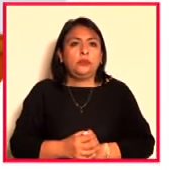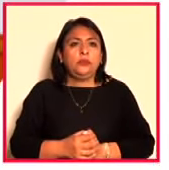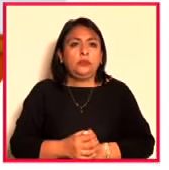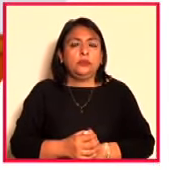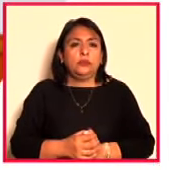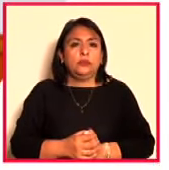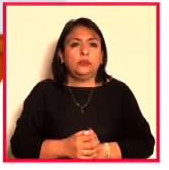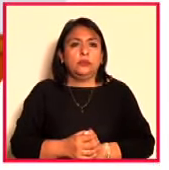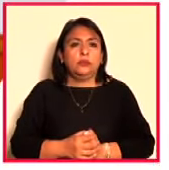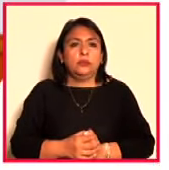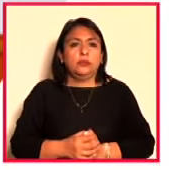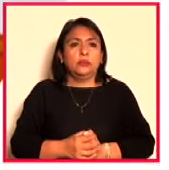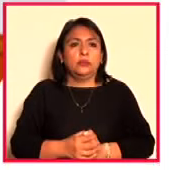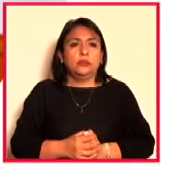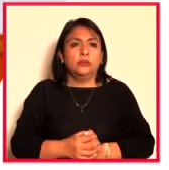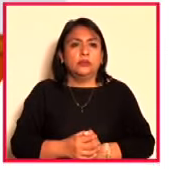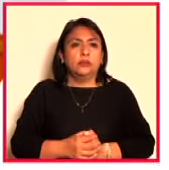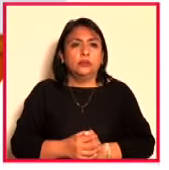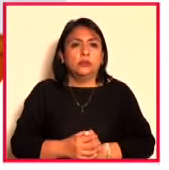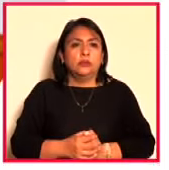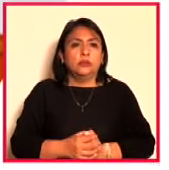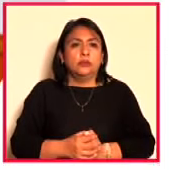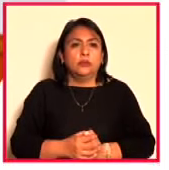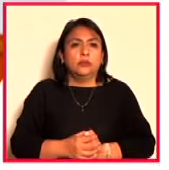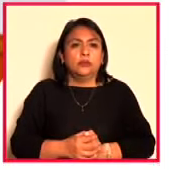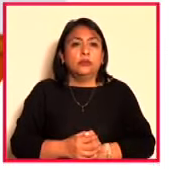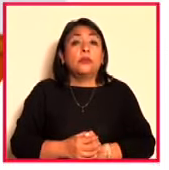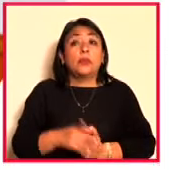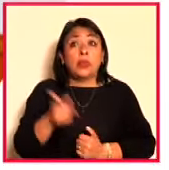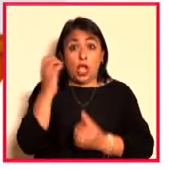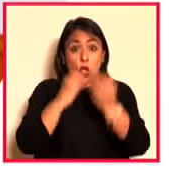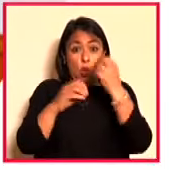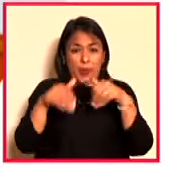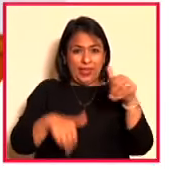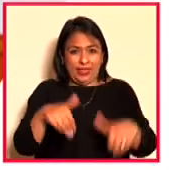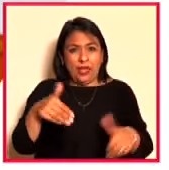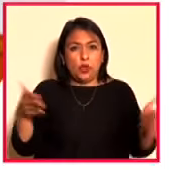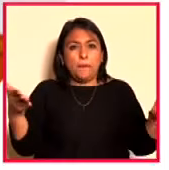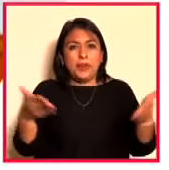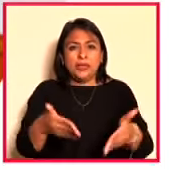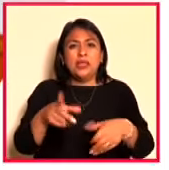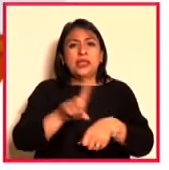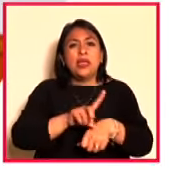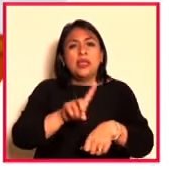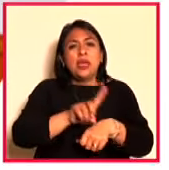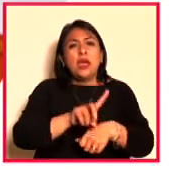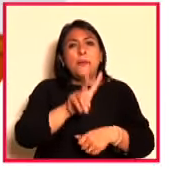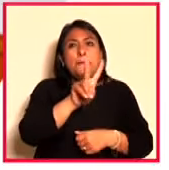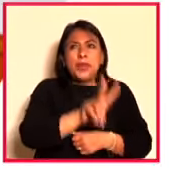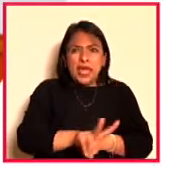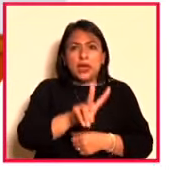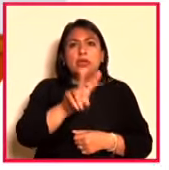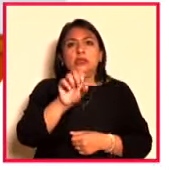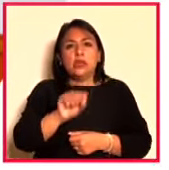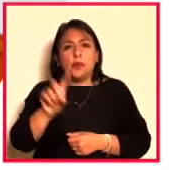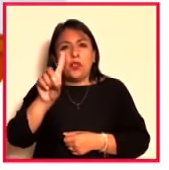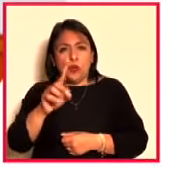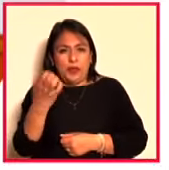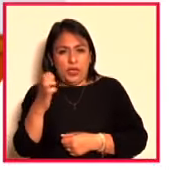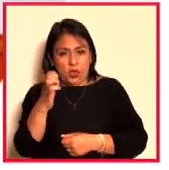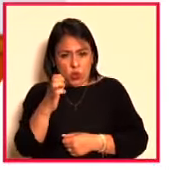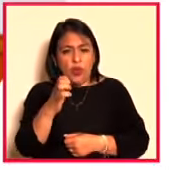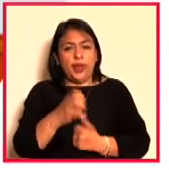escritor me imaginó. Esta obra de teatro se presentará todos los viernes, sábados y domingos de enero. Más o menos, me